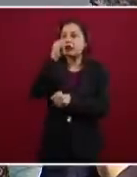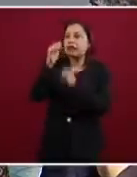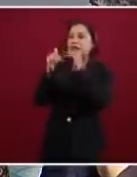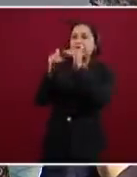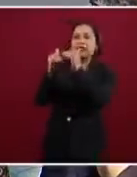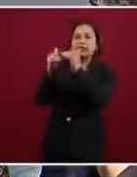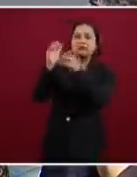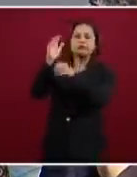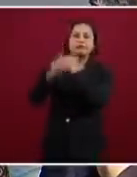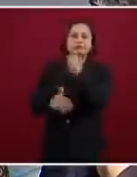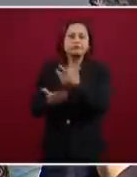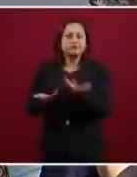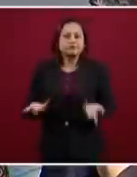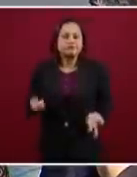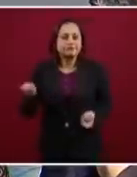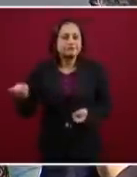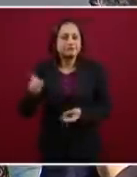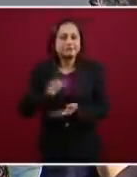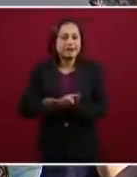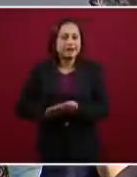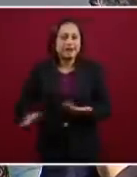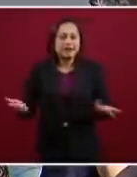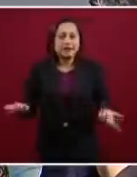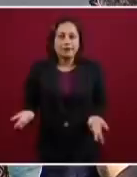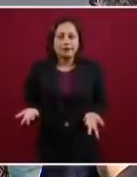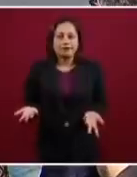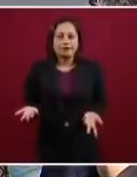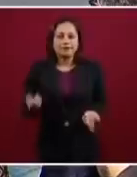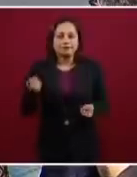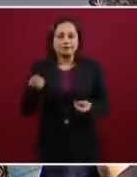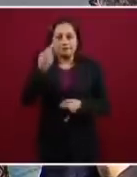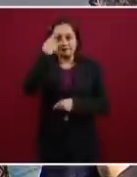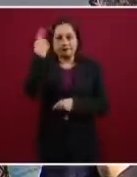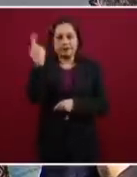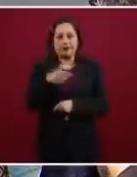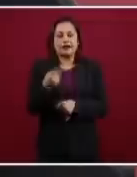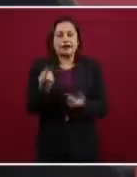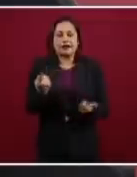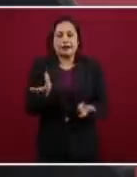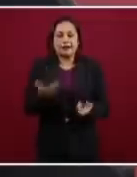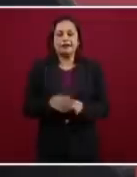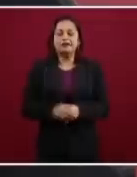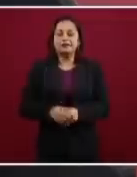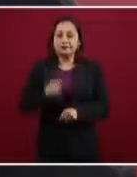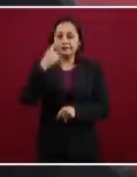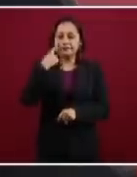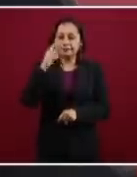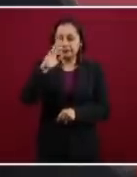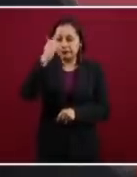cuales es lo que decía marcos por ejemplo